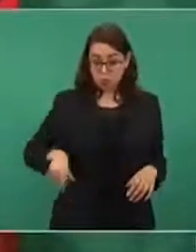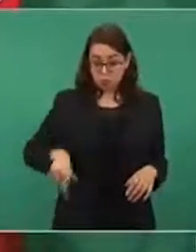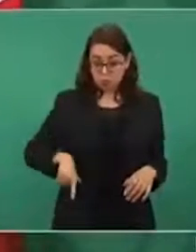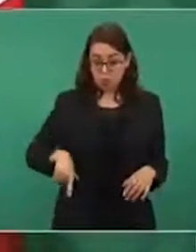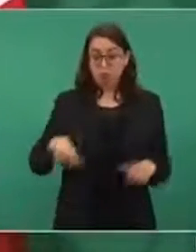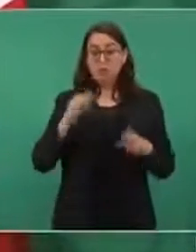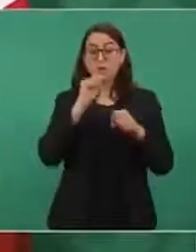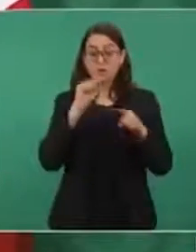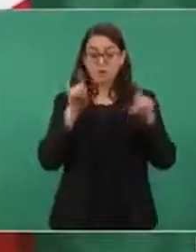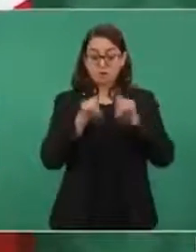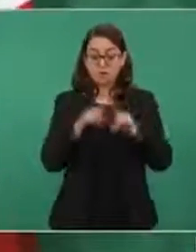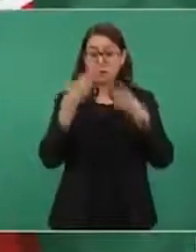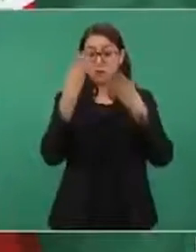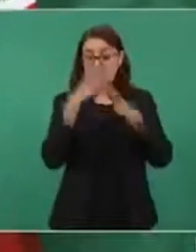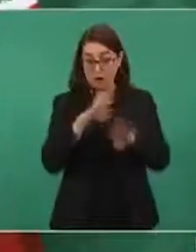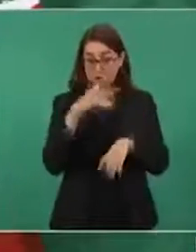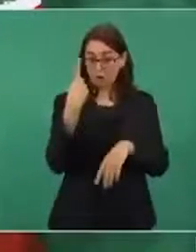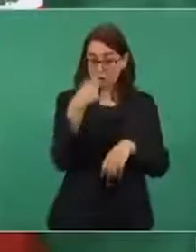esto es